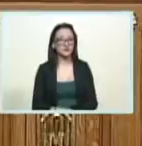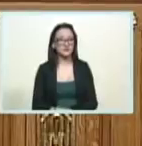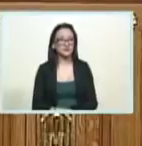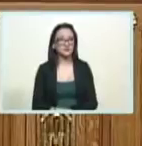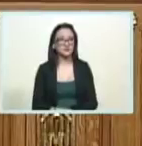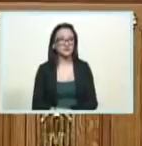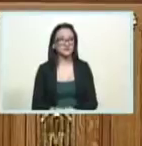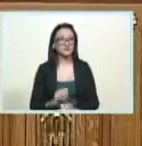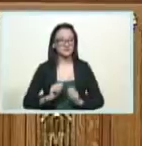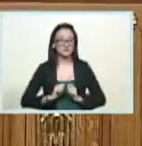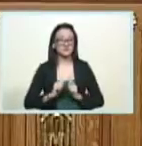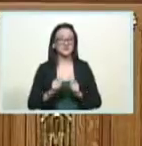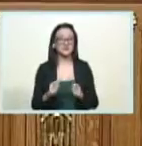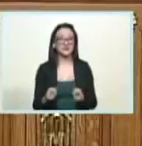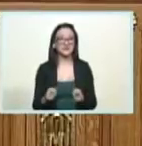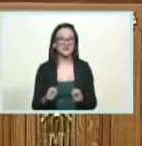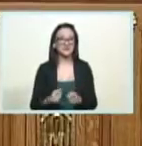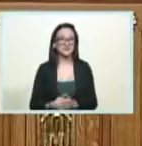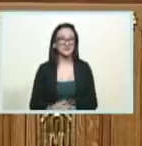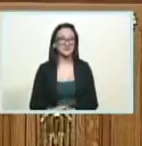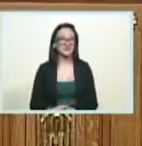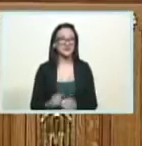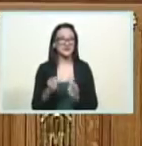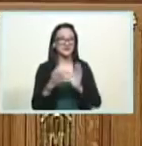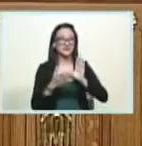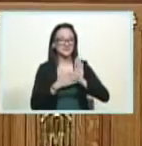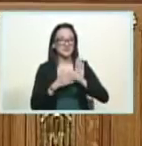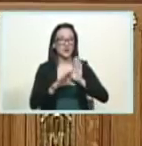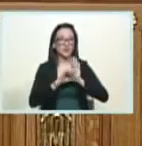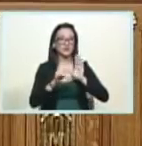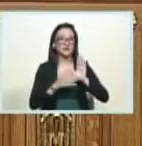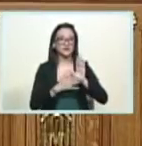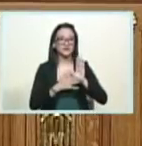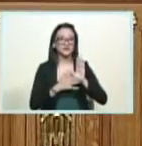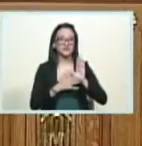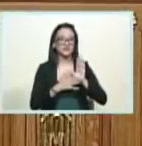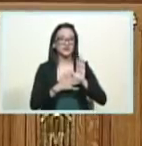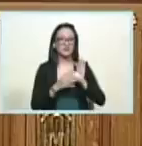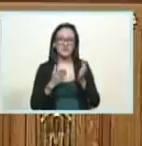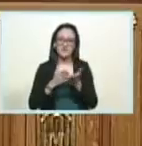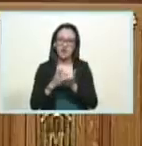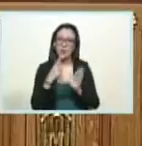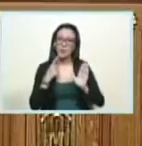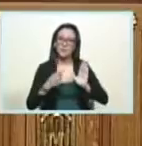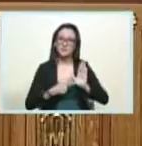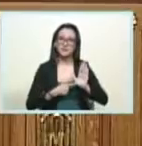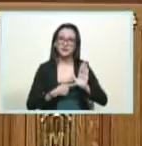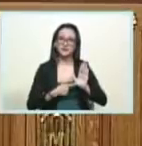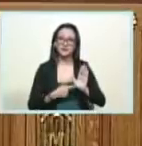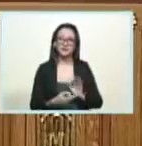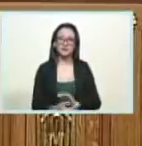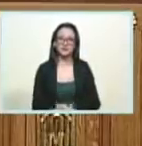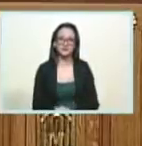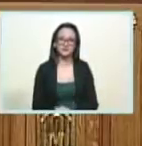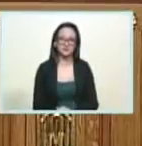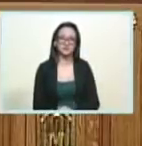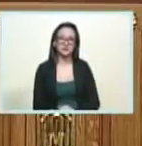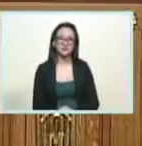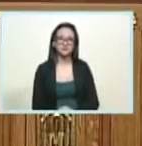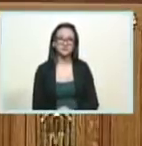2019-2025. Y se me ha hecho entrega de un decreto constituyente de fiel cumplimiento para que